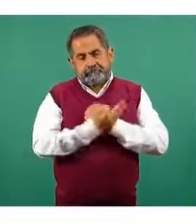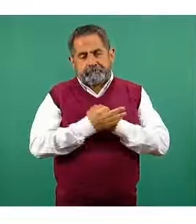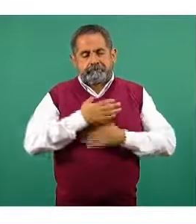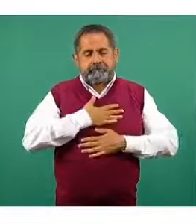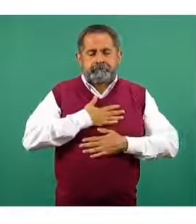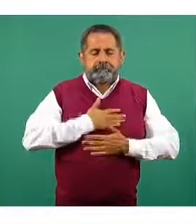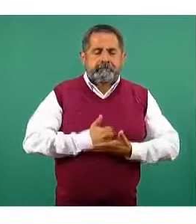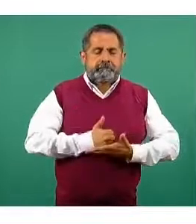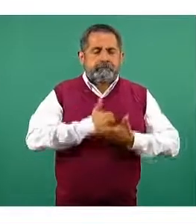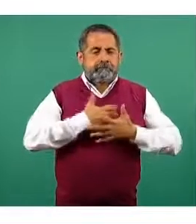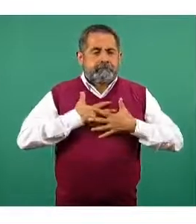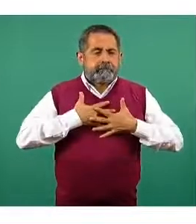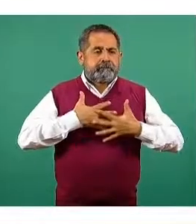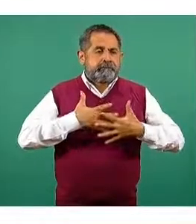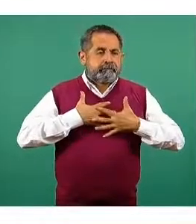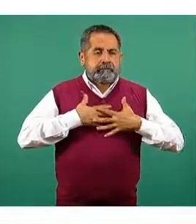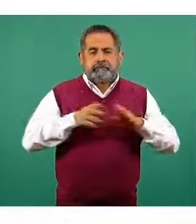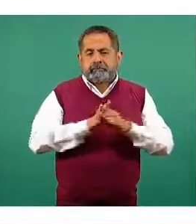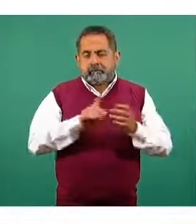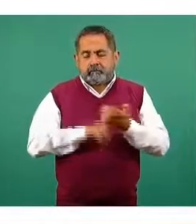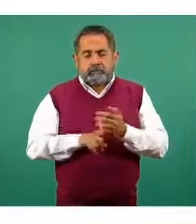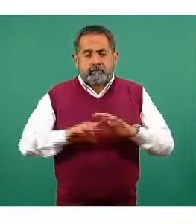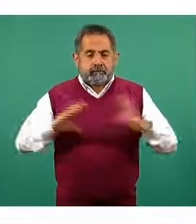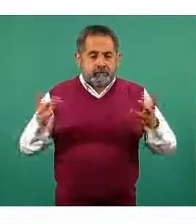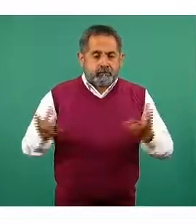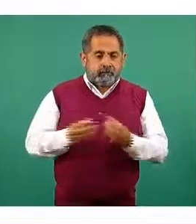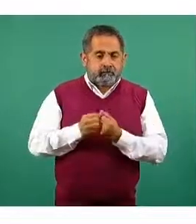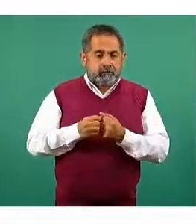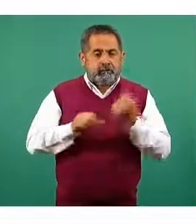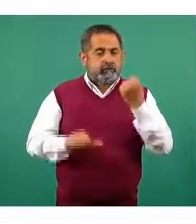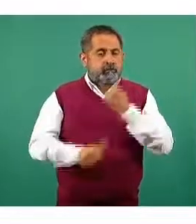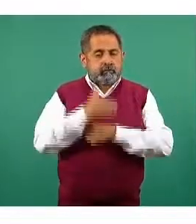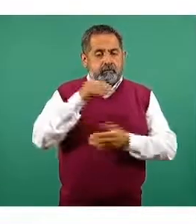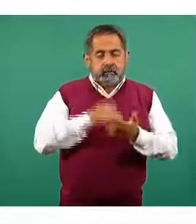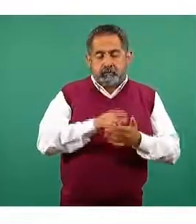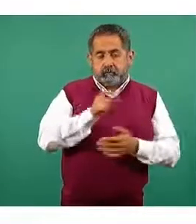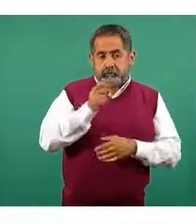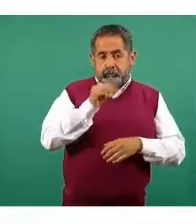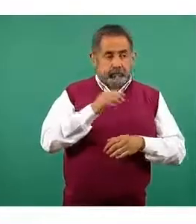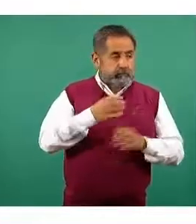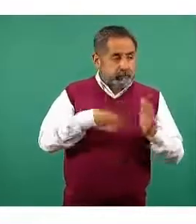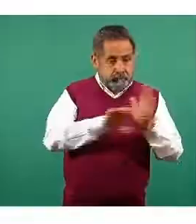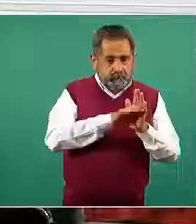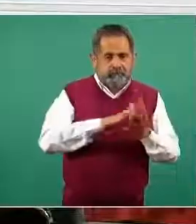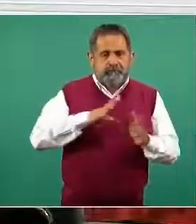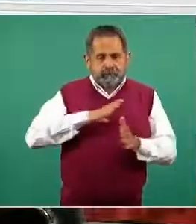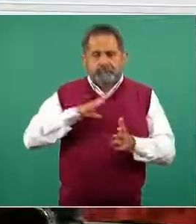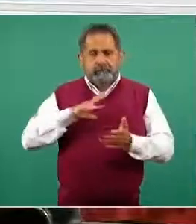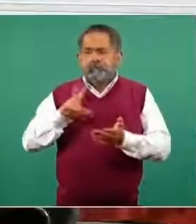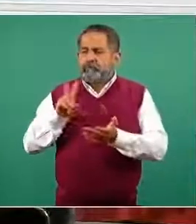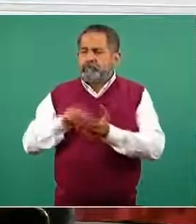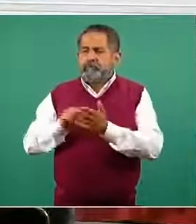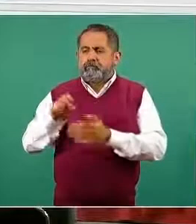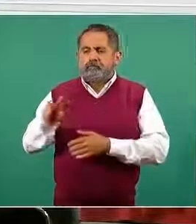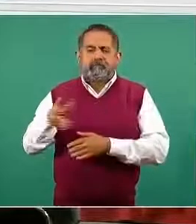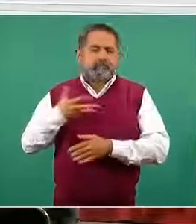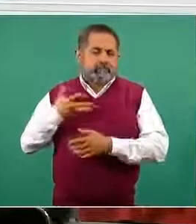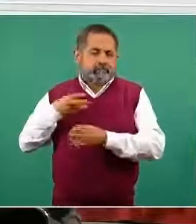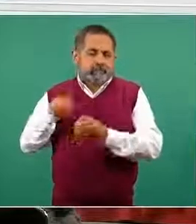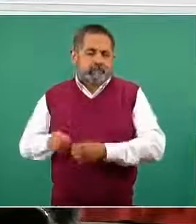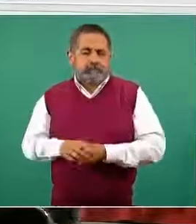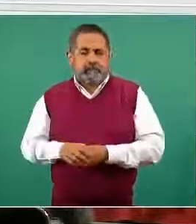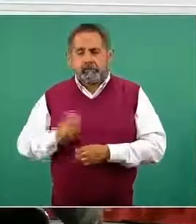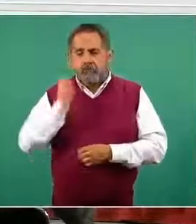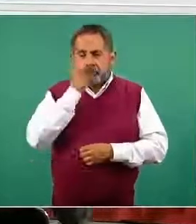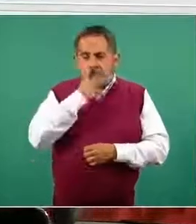total de 11.029 camas disponibles que tenemos registradas. Tenemos 3 entidades federativas que son